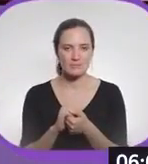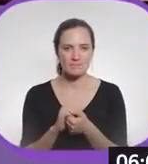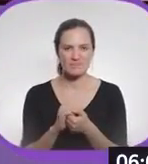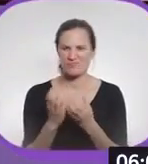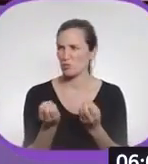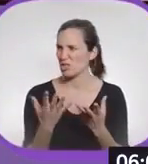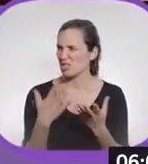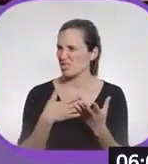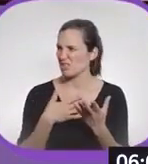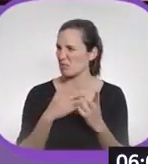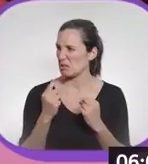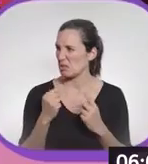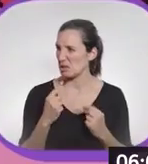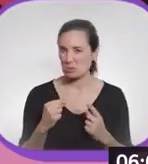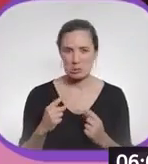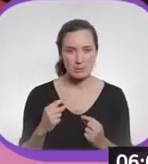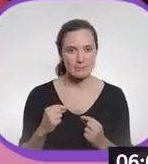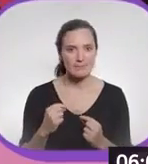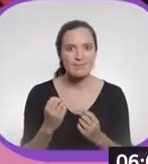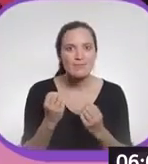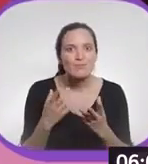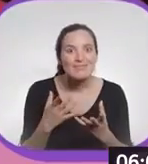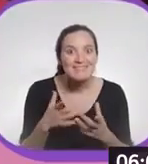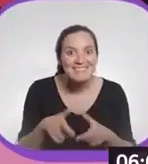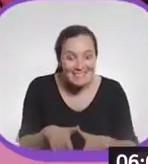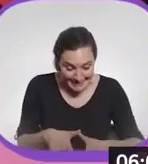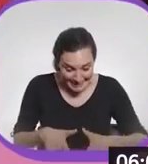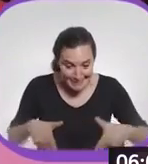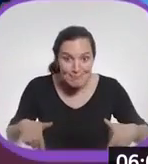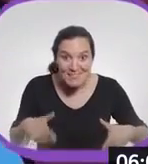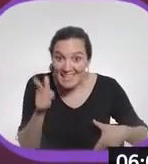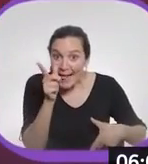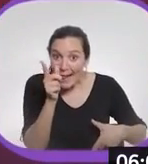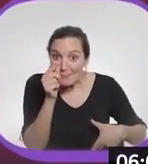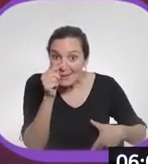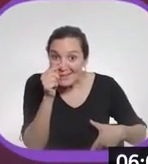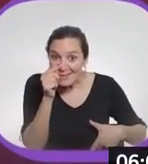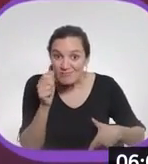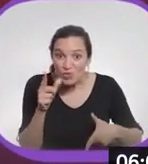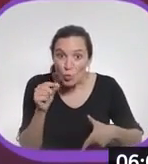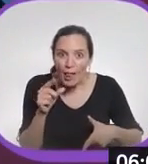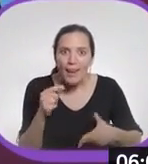¿Por qué me duele tanto? Porque están usando pañales de lija.